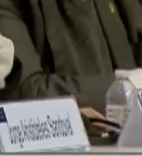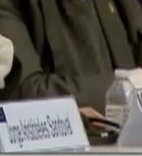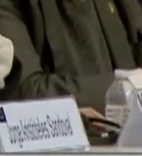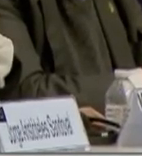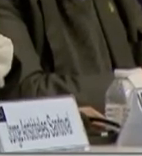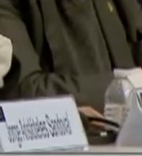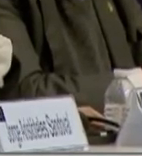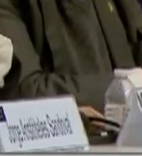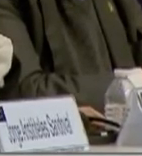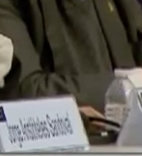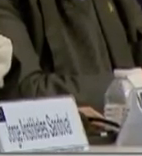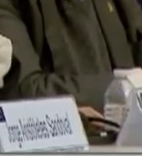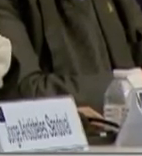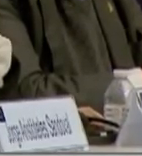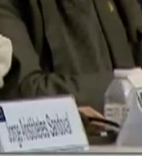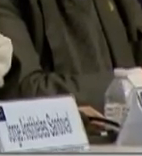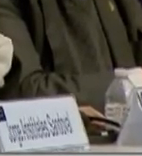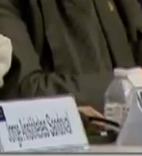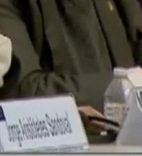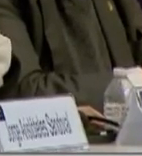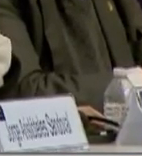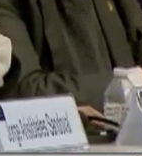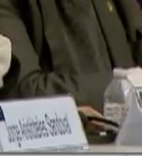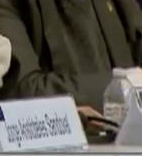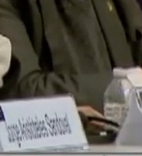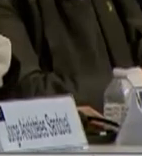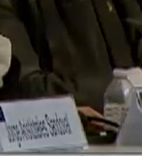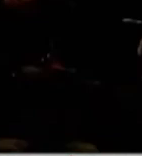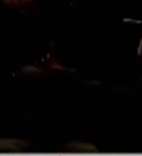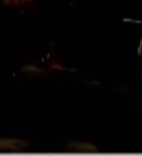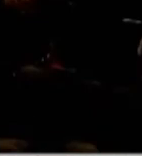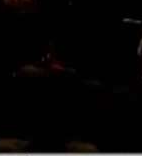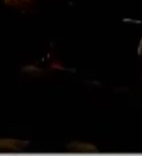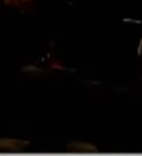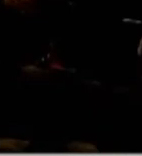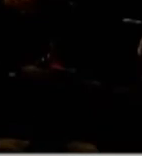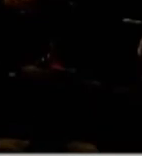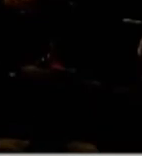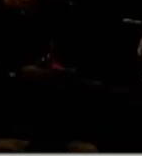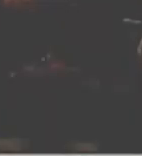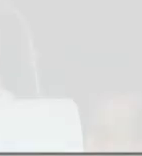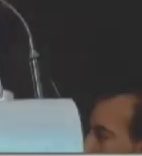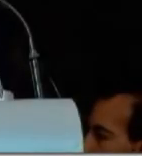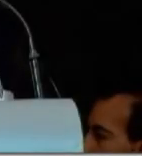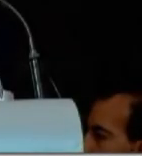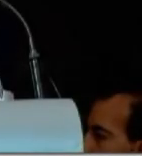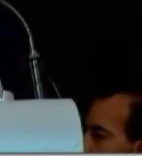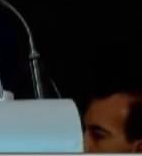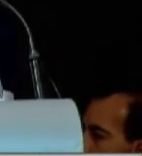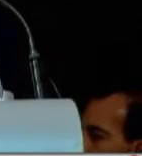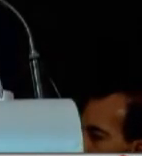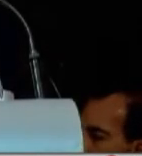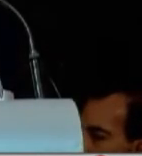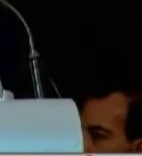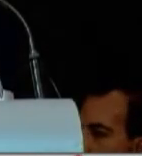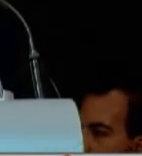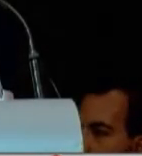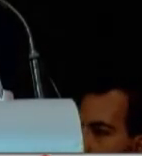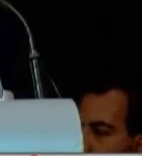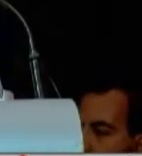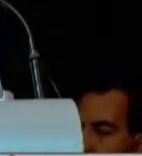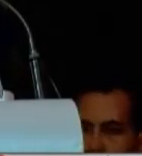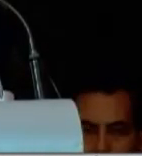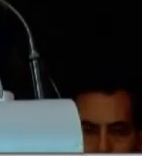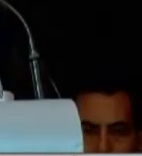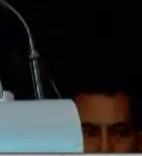dos países a los que la historia y la lengua unen y hermanan. Porque los libros son esos elementos